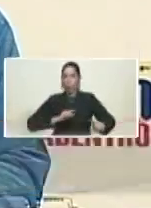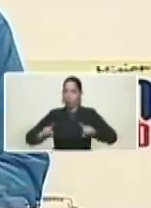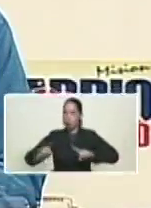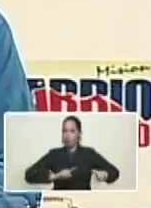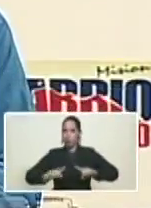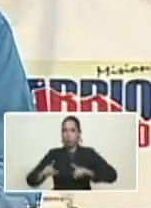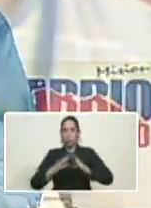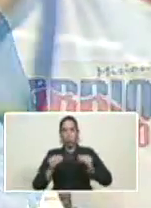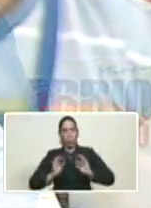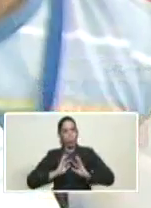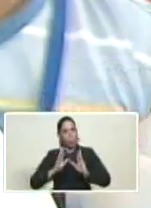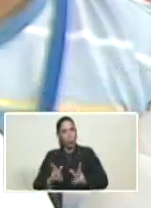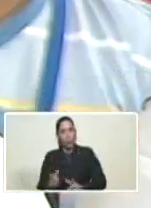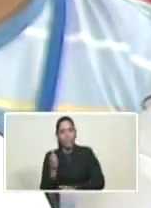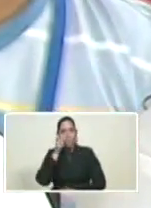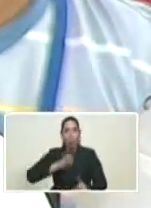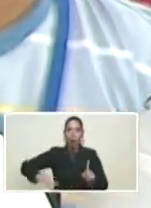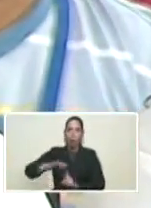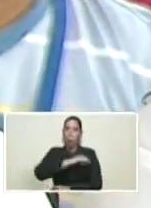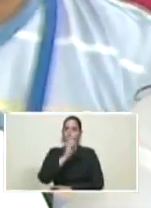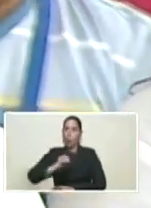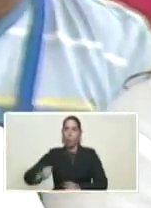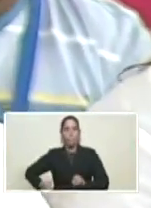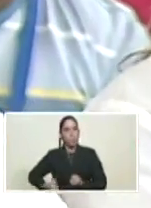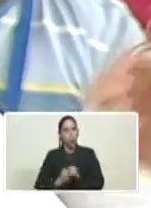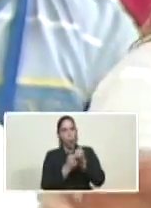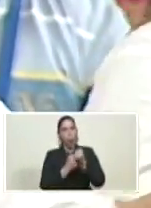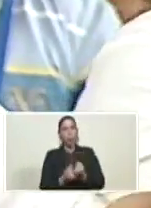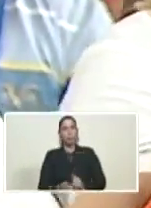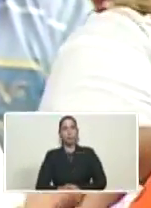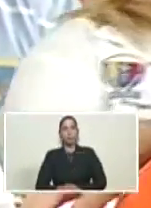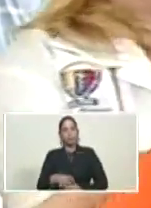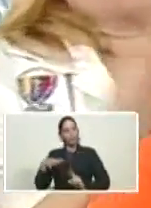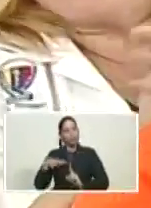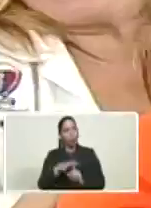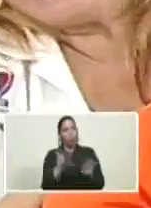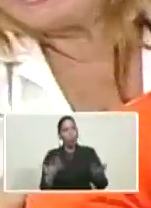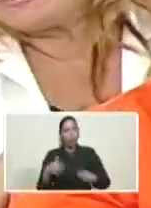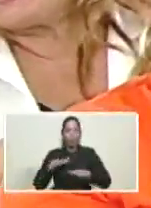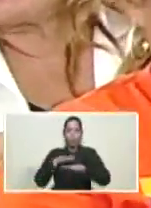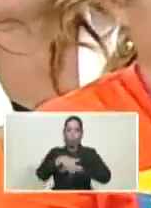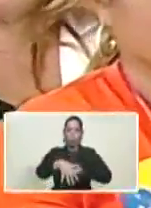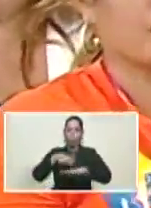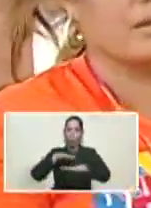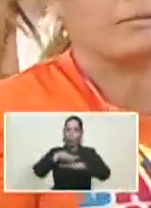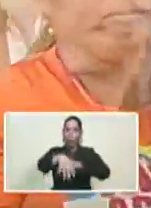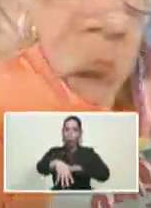los pueblos del Orinoco con todo el apoyo para enfrentar esta etapa de inundaciones.